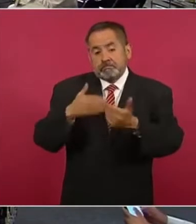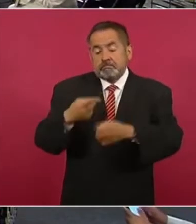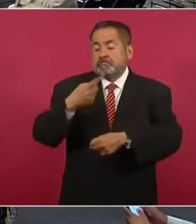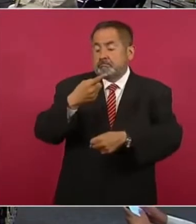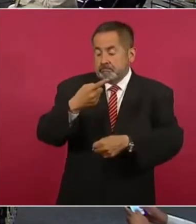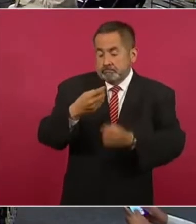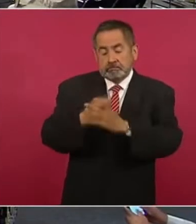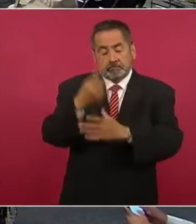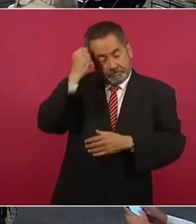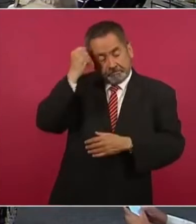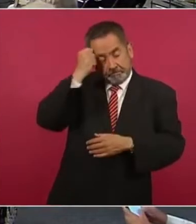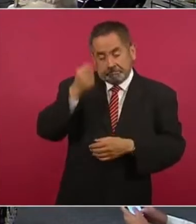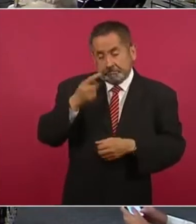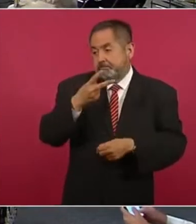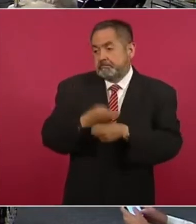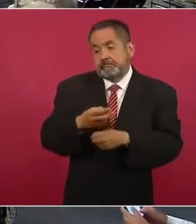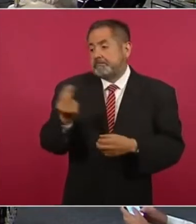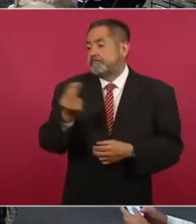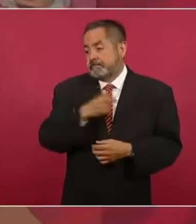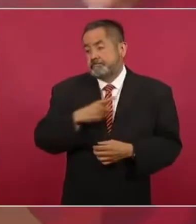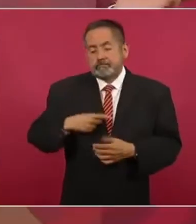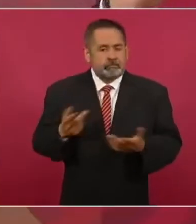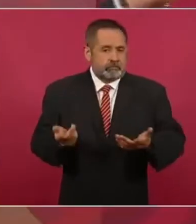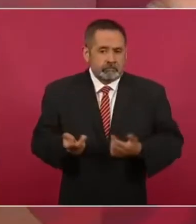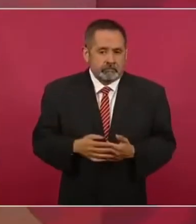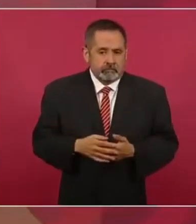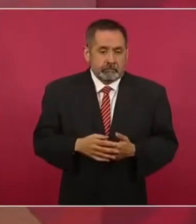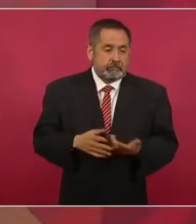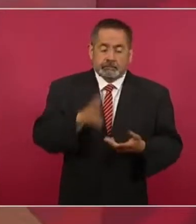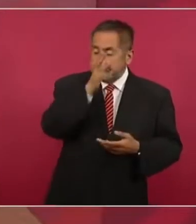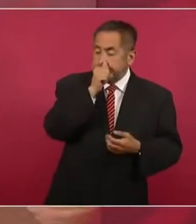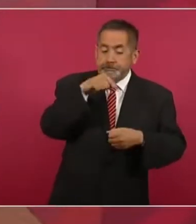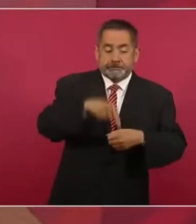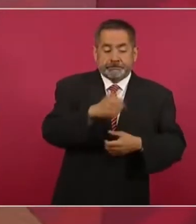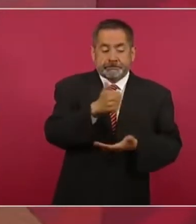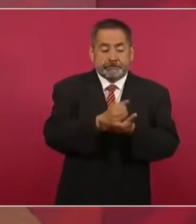Sí, hay que hacer el nuevo aeropuerto. Ya es imposible estar aquí.